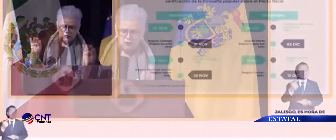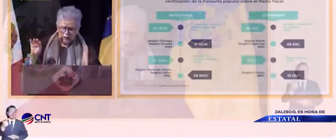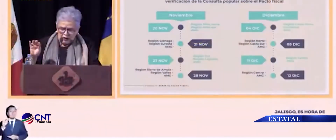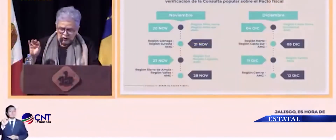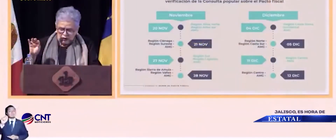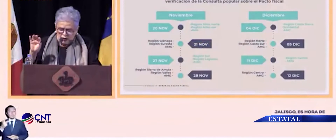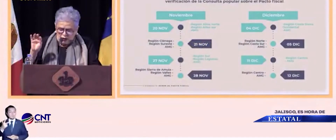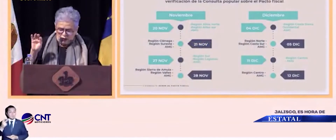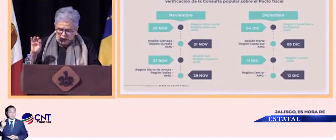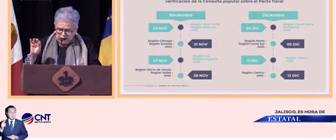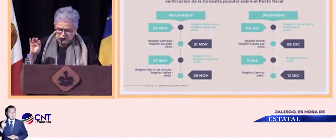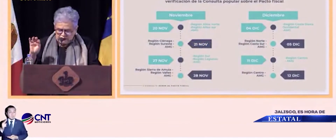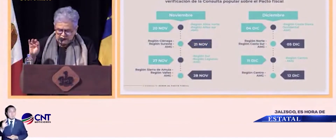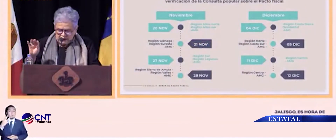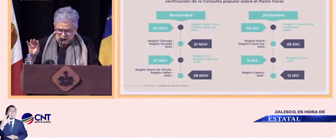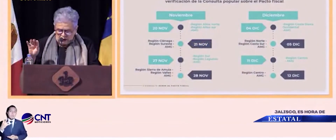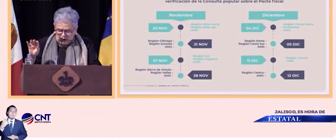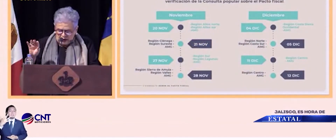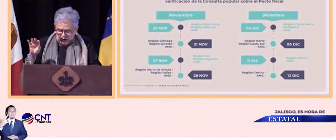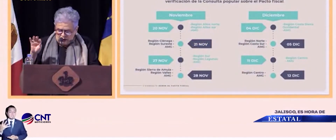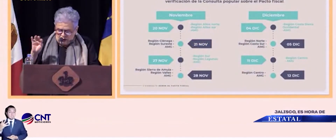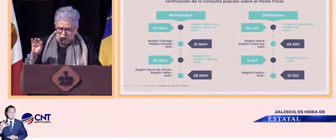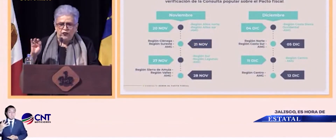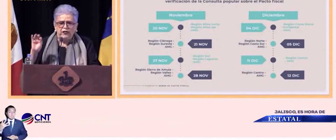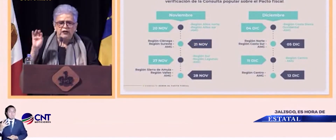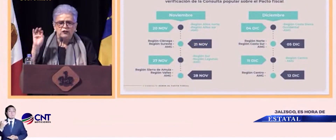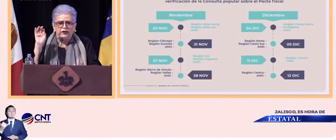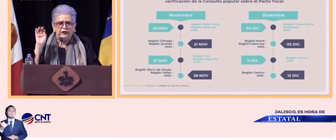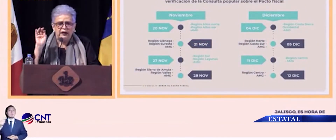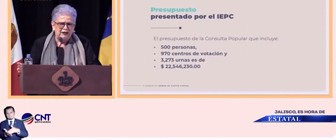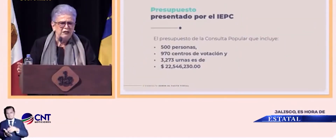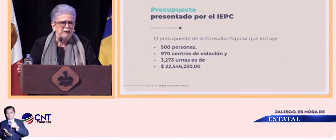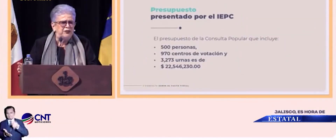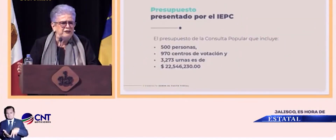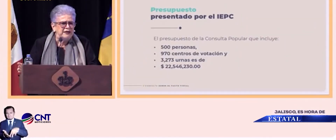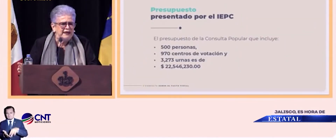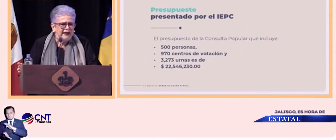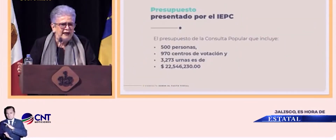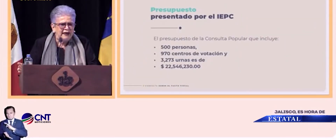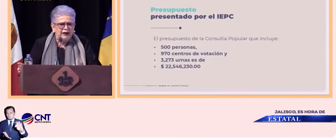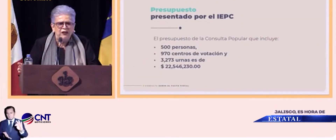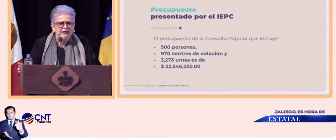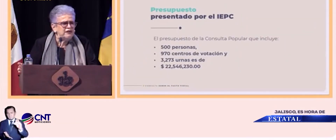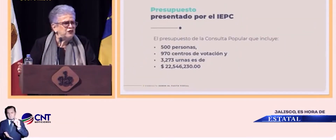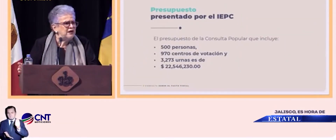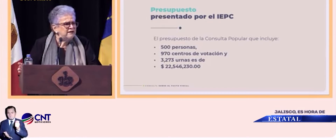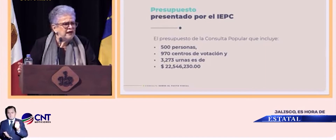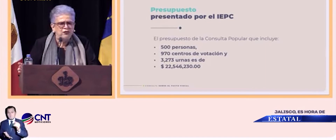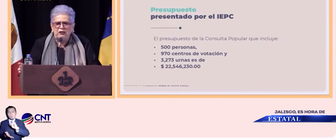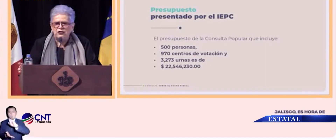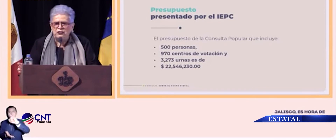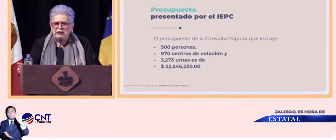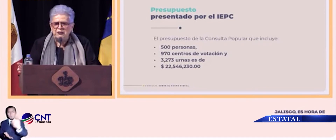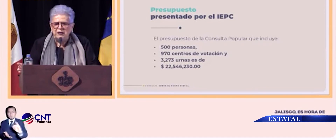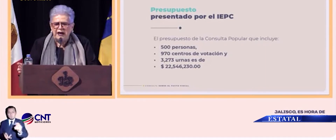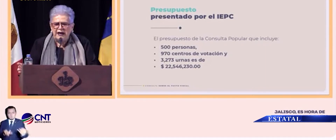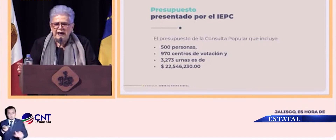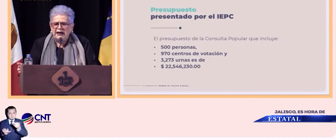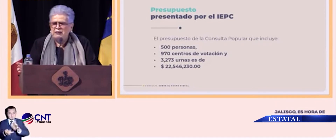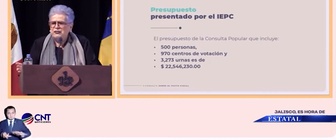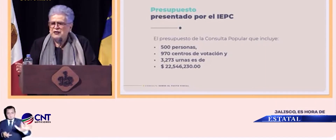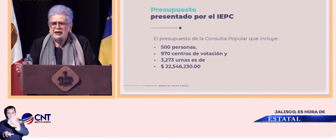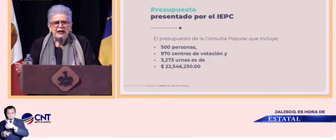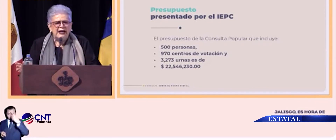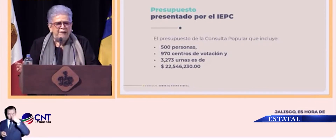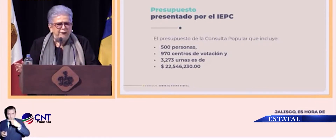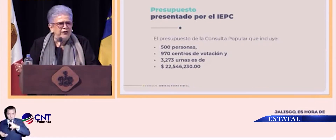28, luego 4 y 5, y luego 11 y 12. Es una posibilidad, nunca se ha hecho en el Estado una consulta popular, y